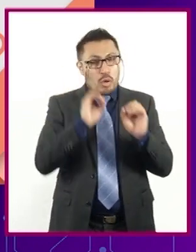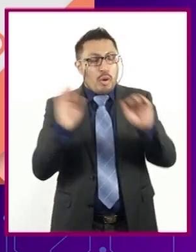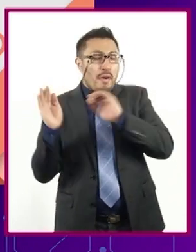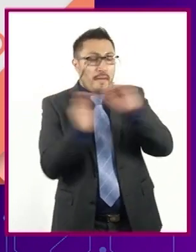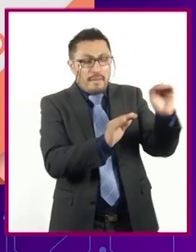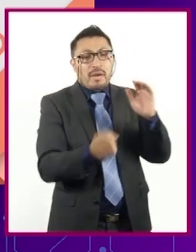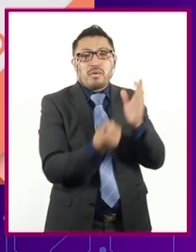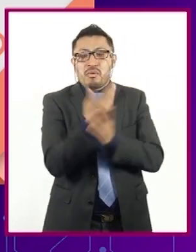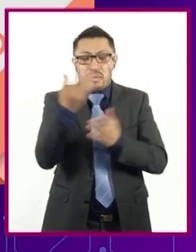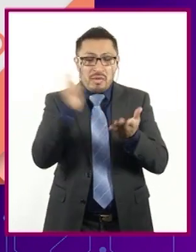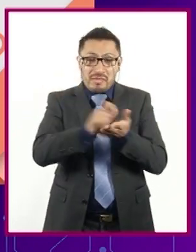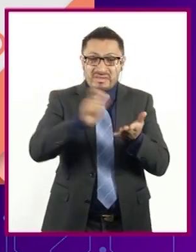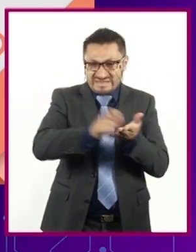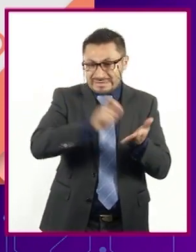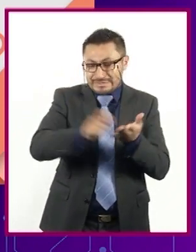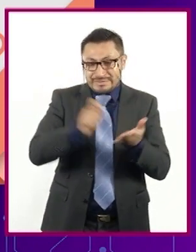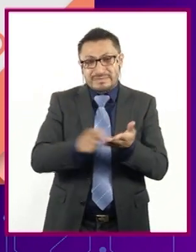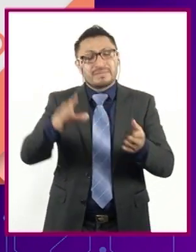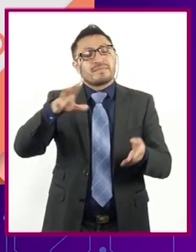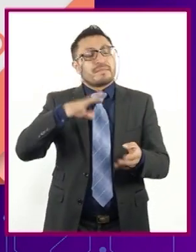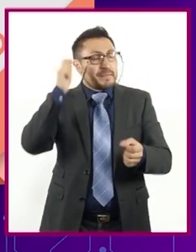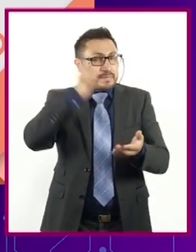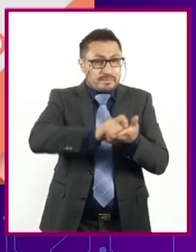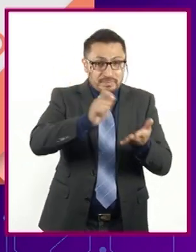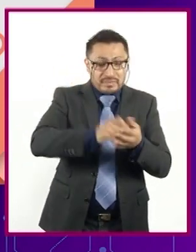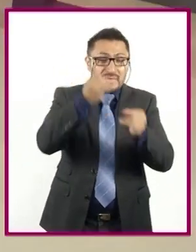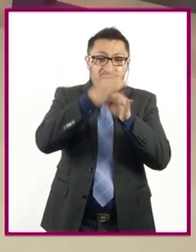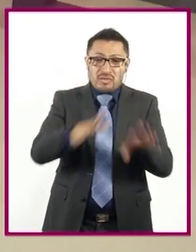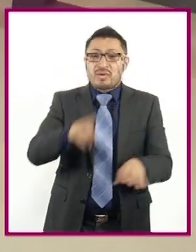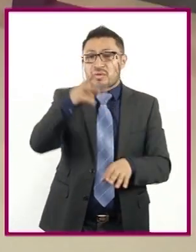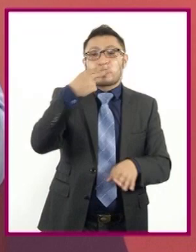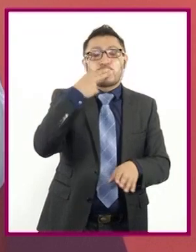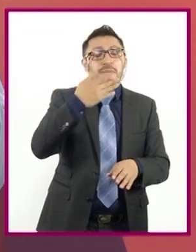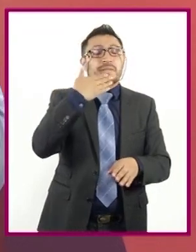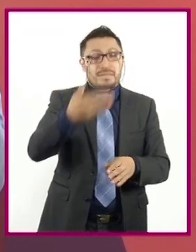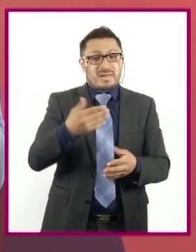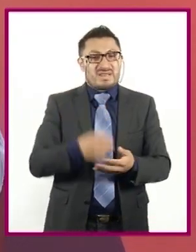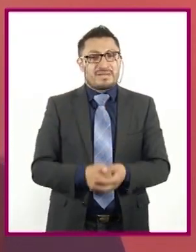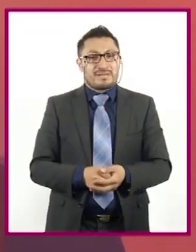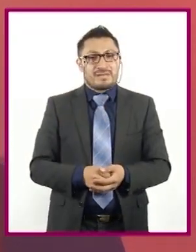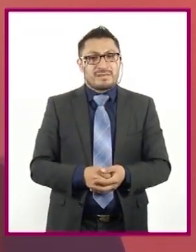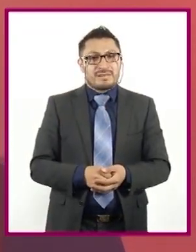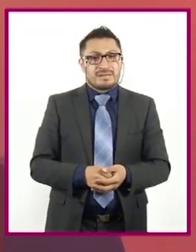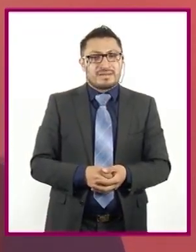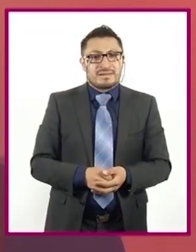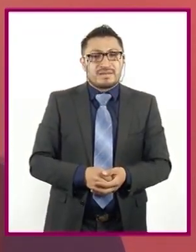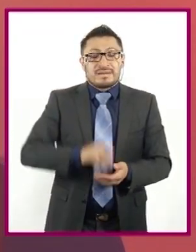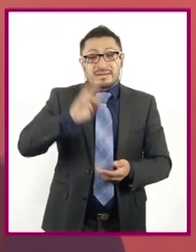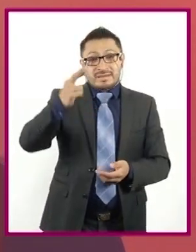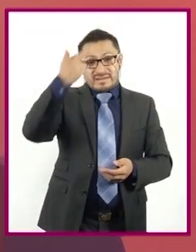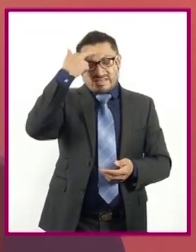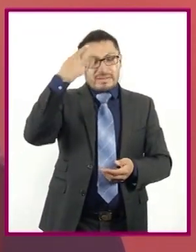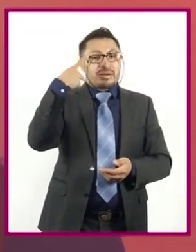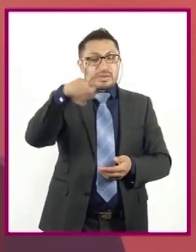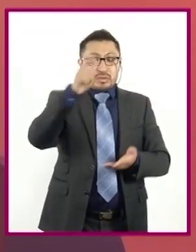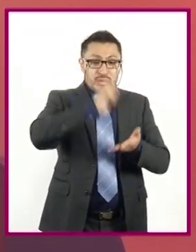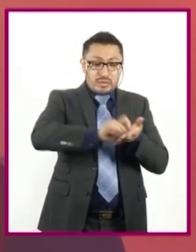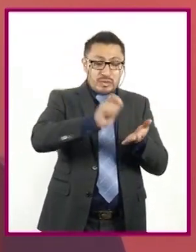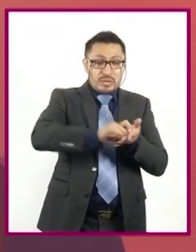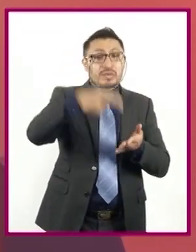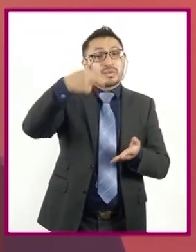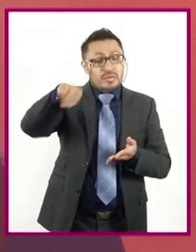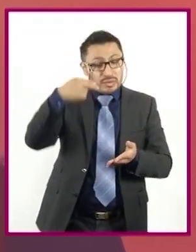que contengan los datos que realmente les sirvan. No olviden personalizarlas y usar